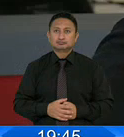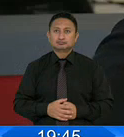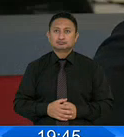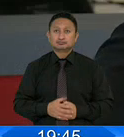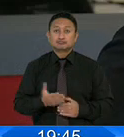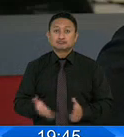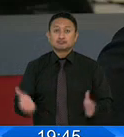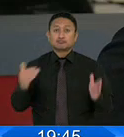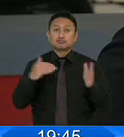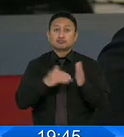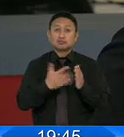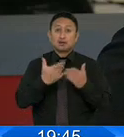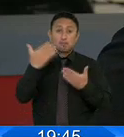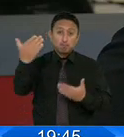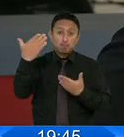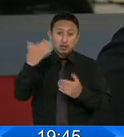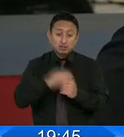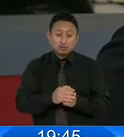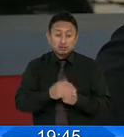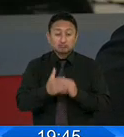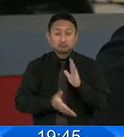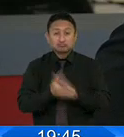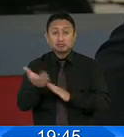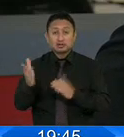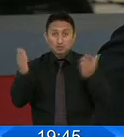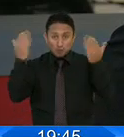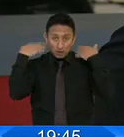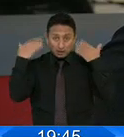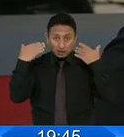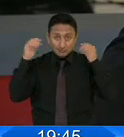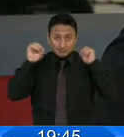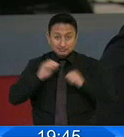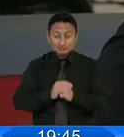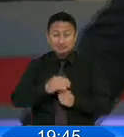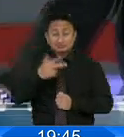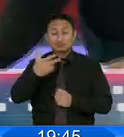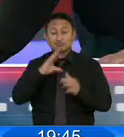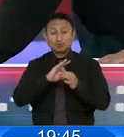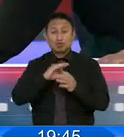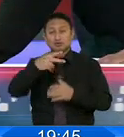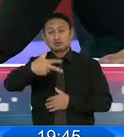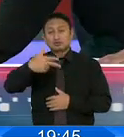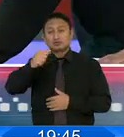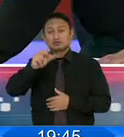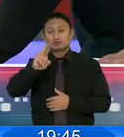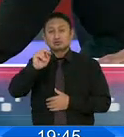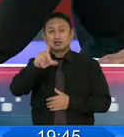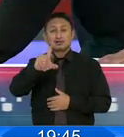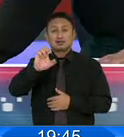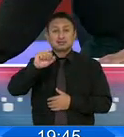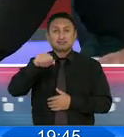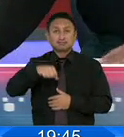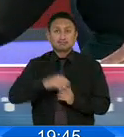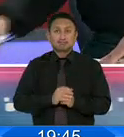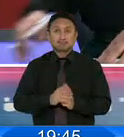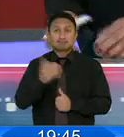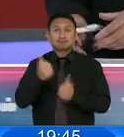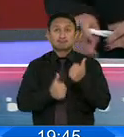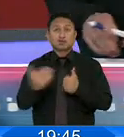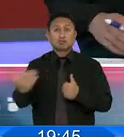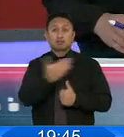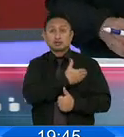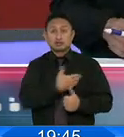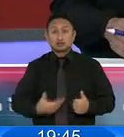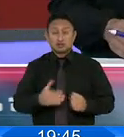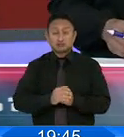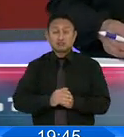Retomamos el ámbito político y nos vamos a enlazar nuevamente con Charlie Pisa hasta la ciudad de Guayaquil, donde el candidato presidencial por la Alianza